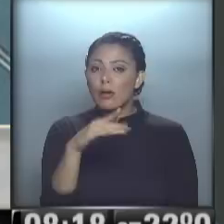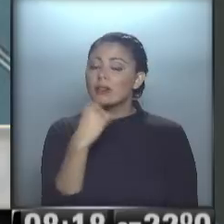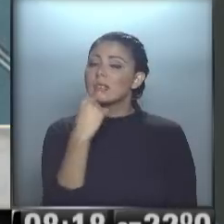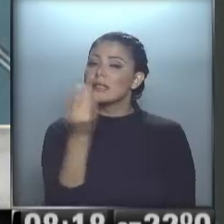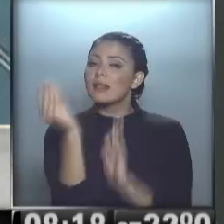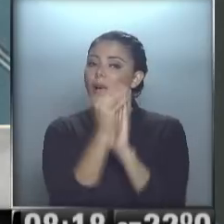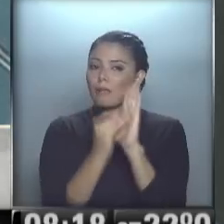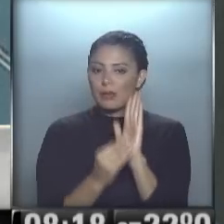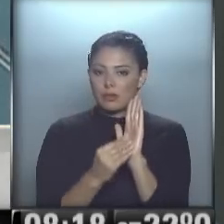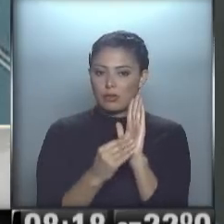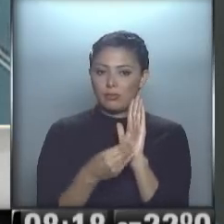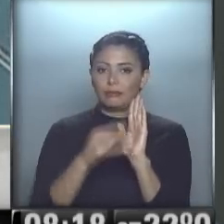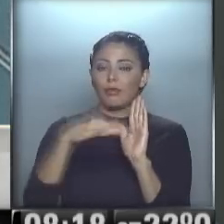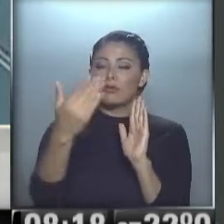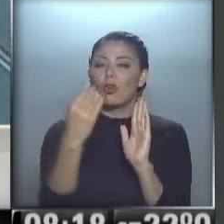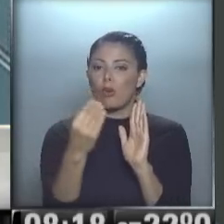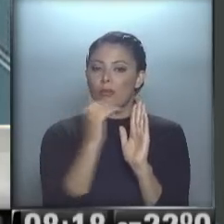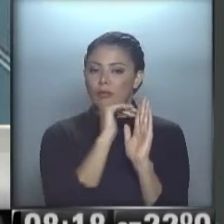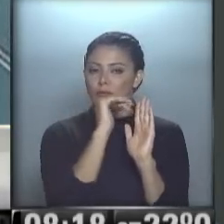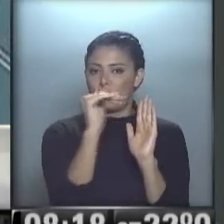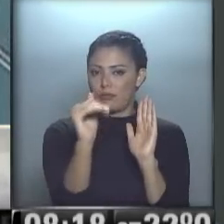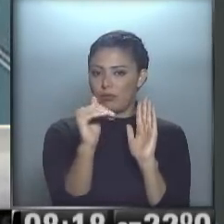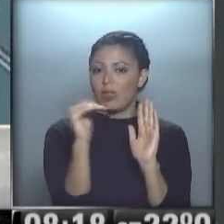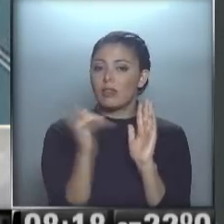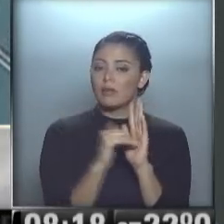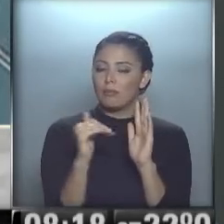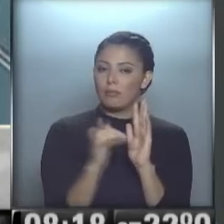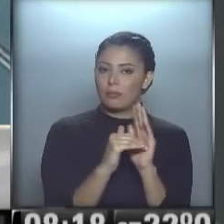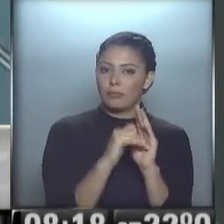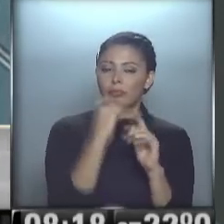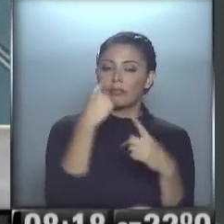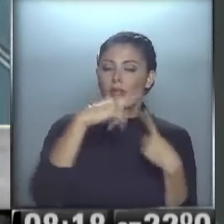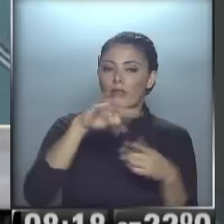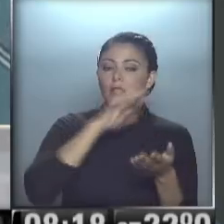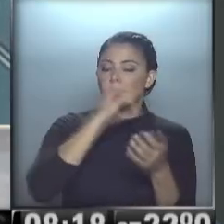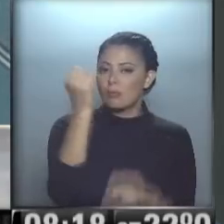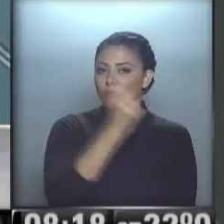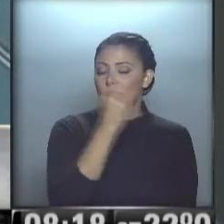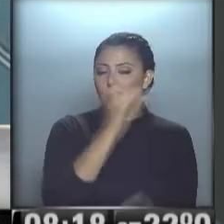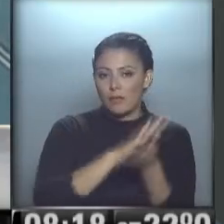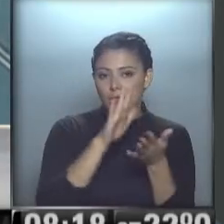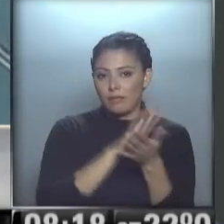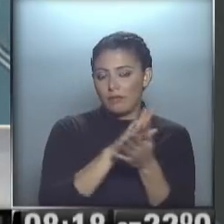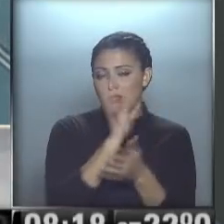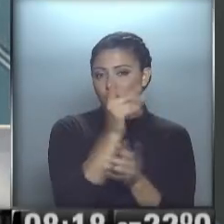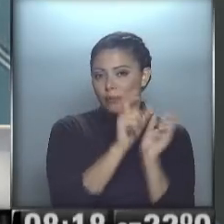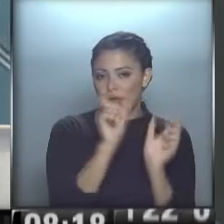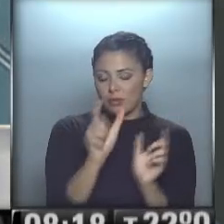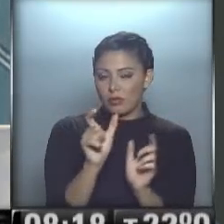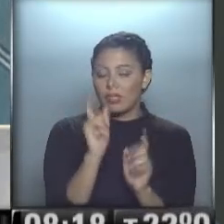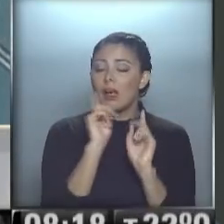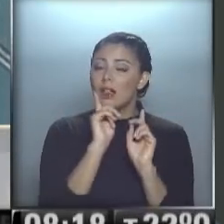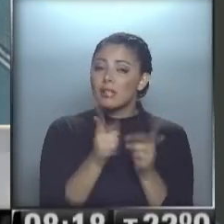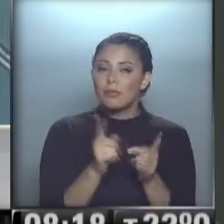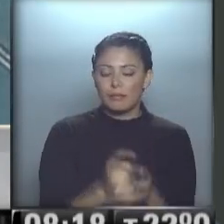de precios hacia el futuro en virtud de la sensibilidad y del impacto que esto tiene para el consumidor y de la